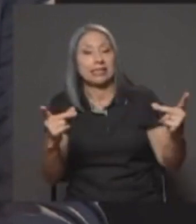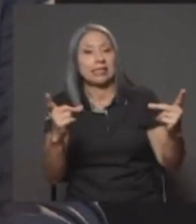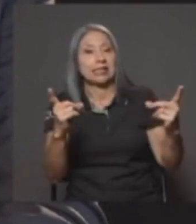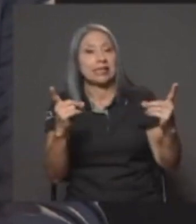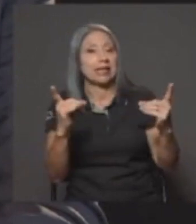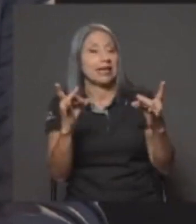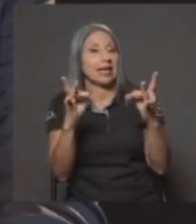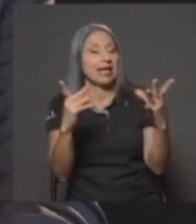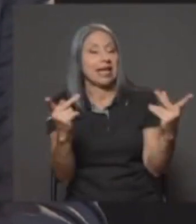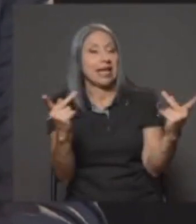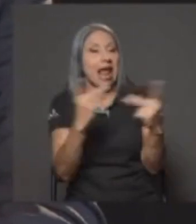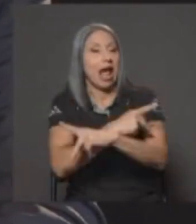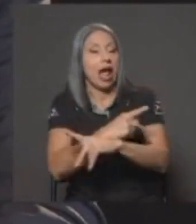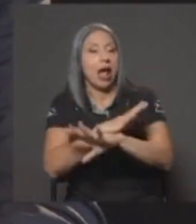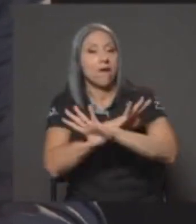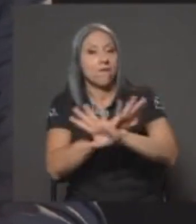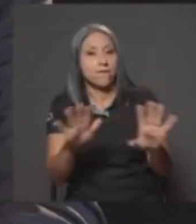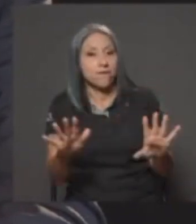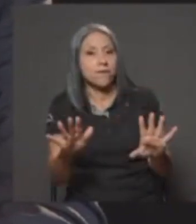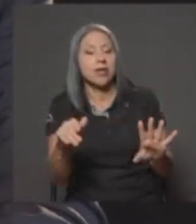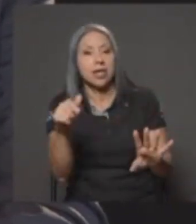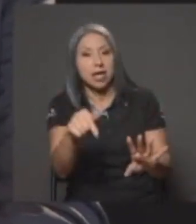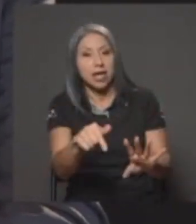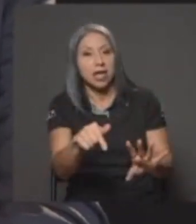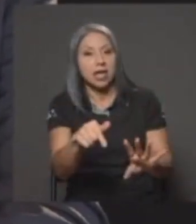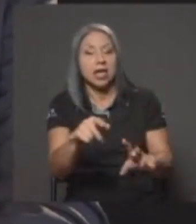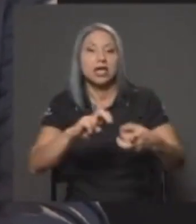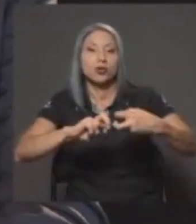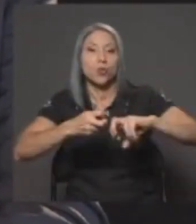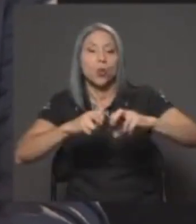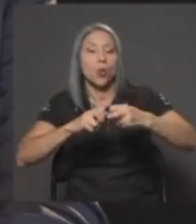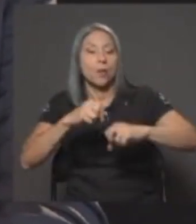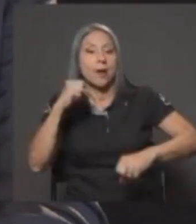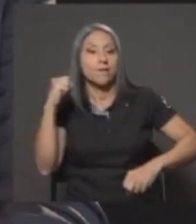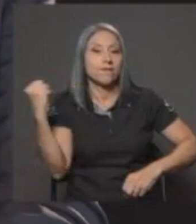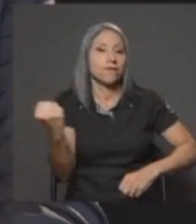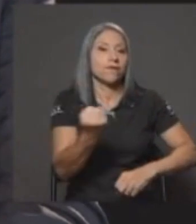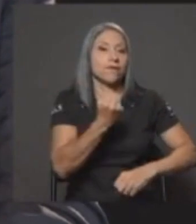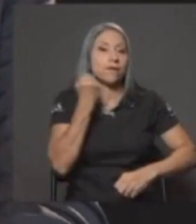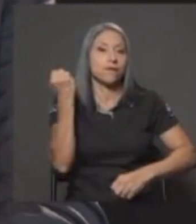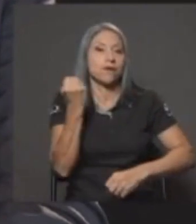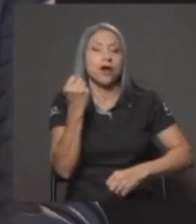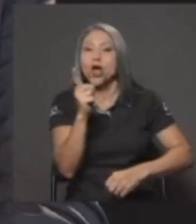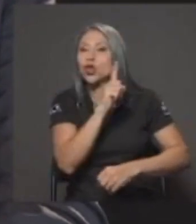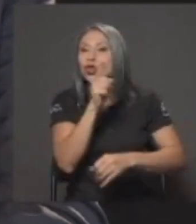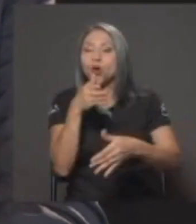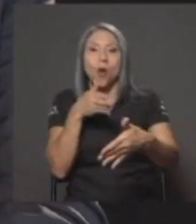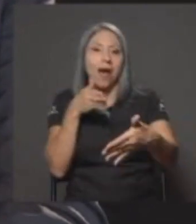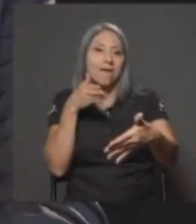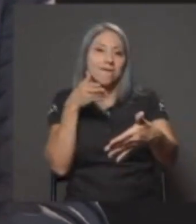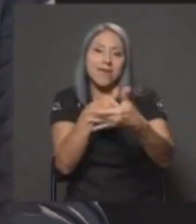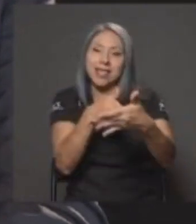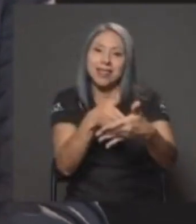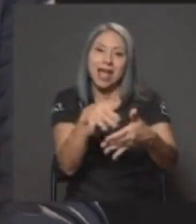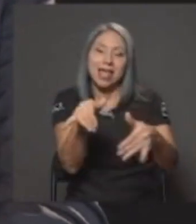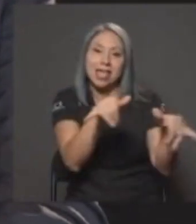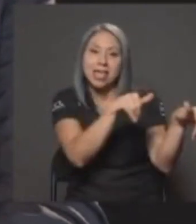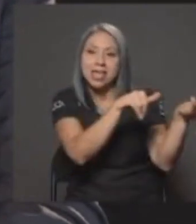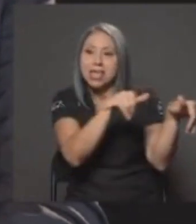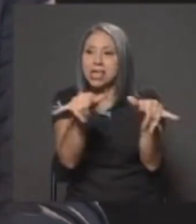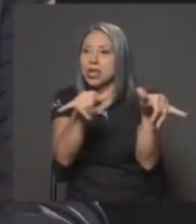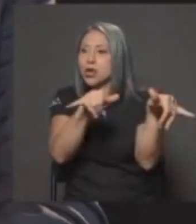los fenómenos más regresivos que hay, ¿verdad? Porque no afecta igual a la persona con muchos